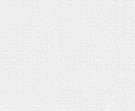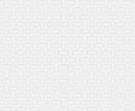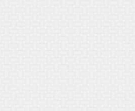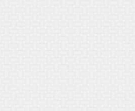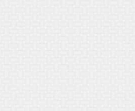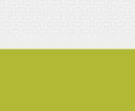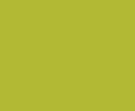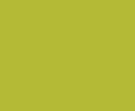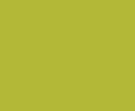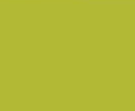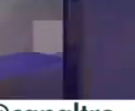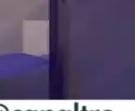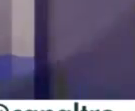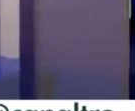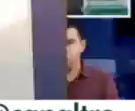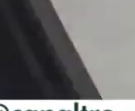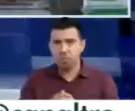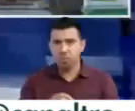Antro.com.